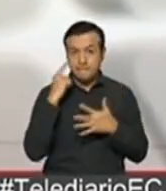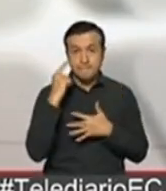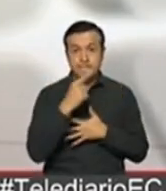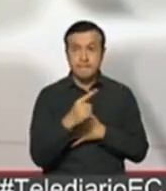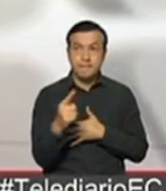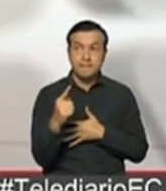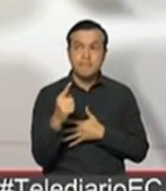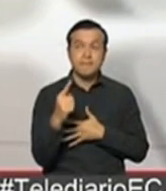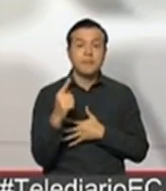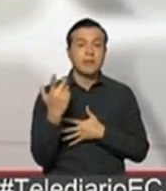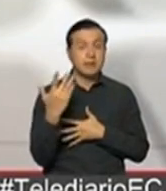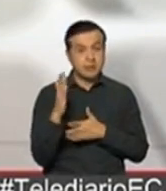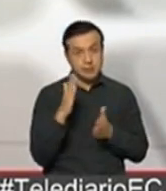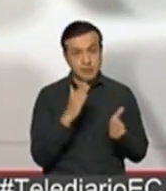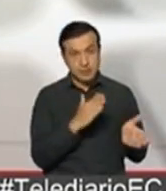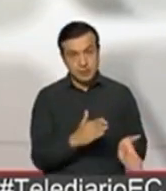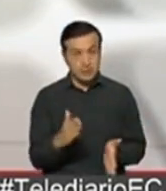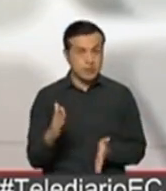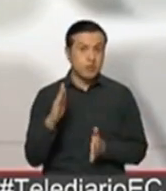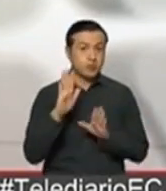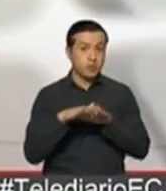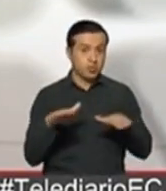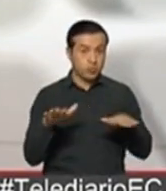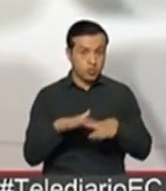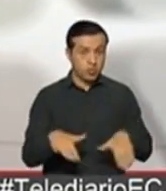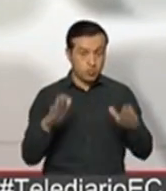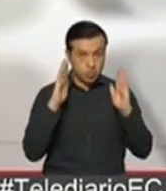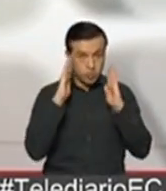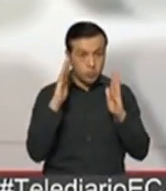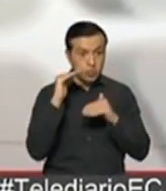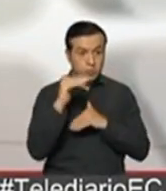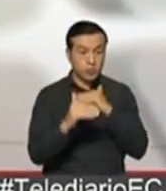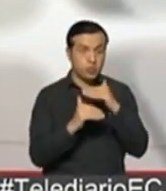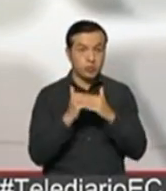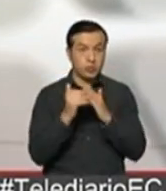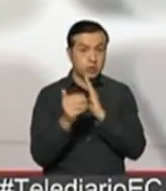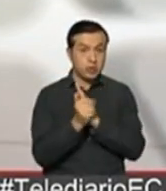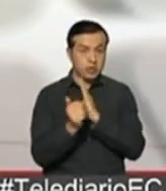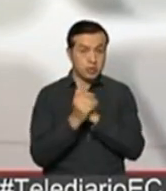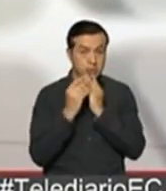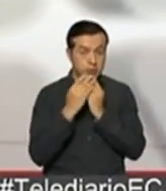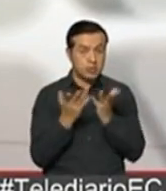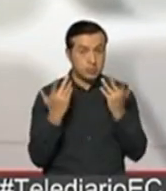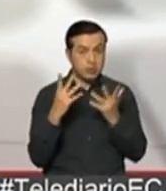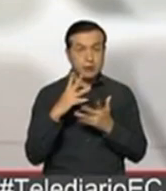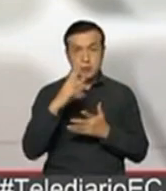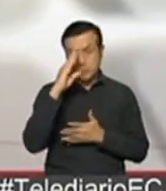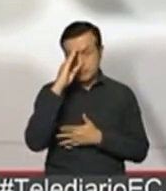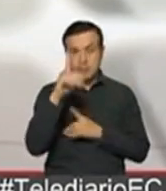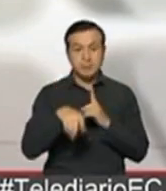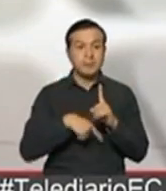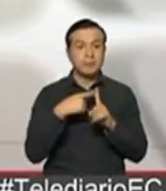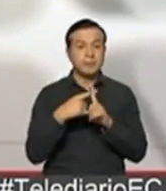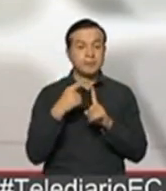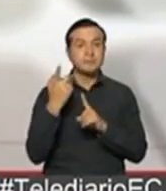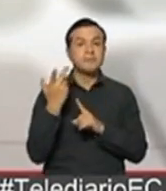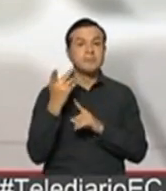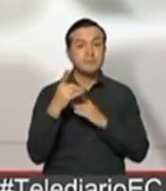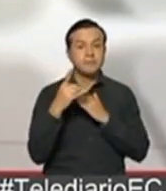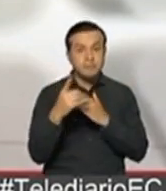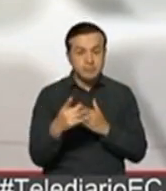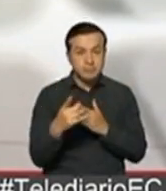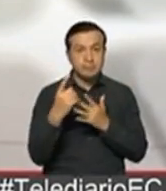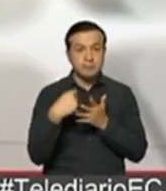de tutoría que realizan hacia los estudiantes durante el proceso deseas aprendizaje también la tutoría de